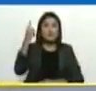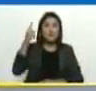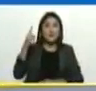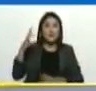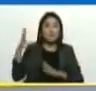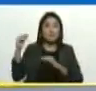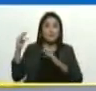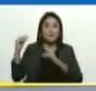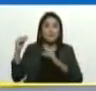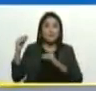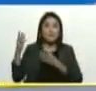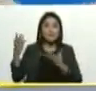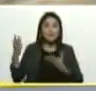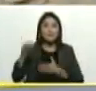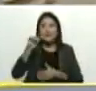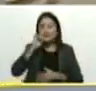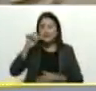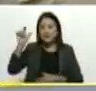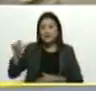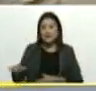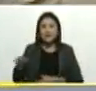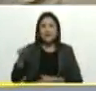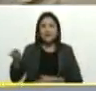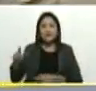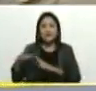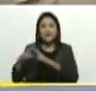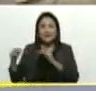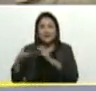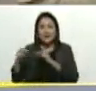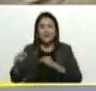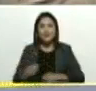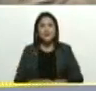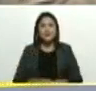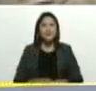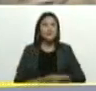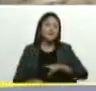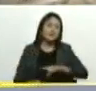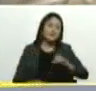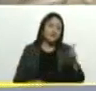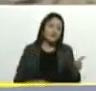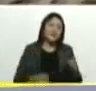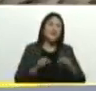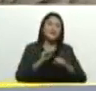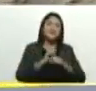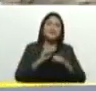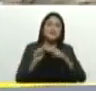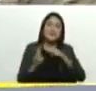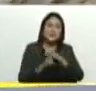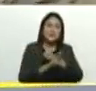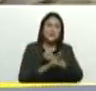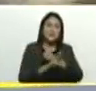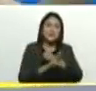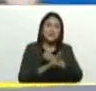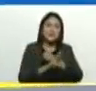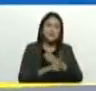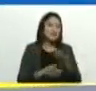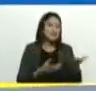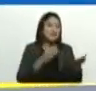mis hermanos Ortega y Ralf y González, el presidente del Caribe, que quiero